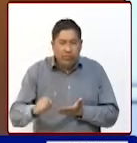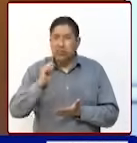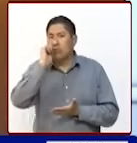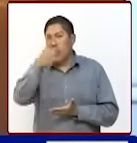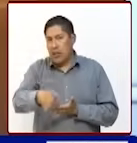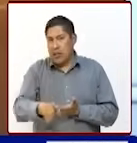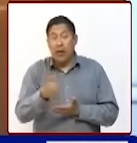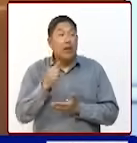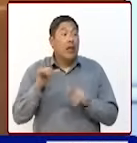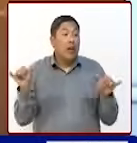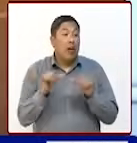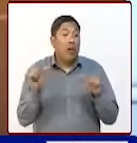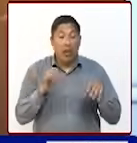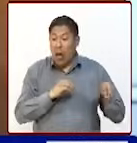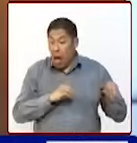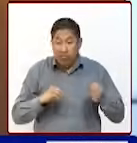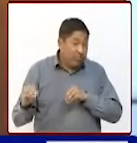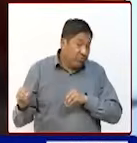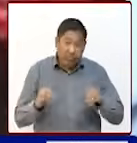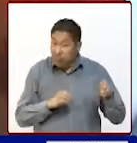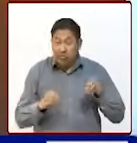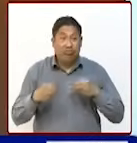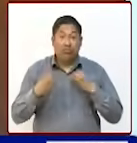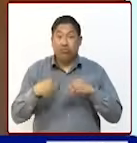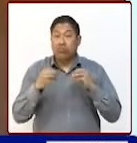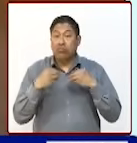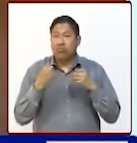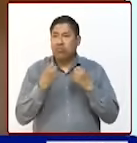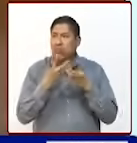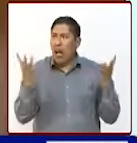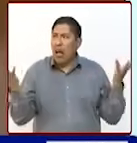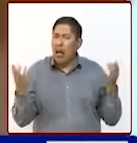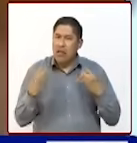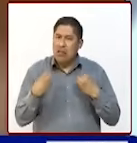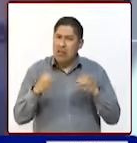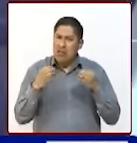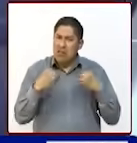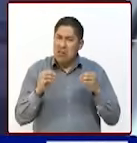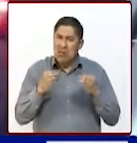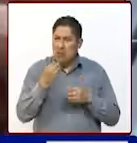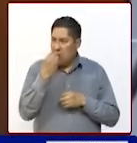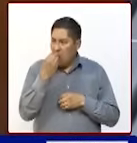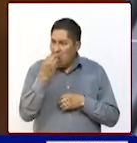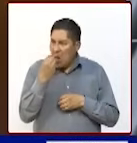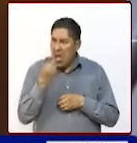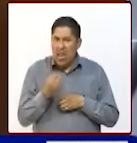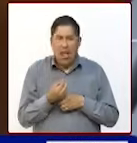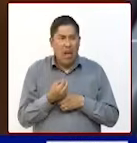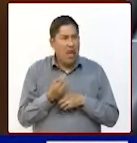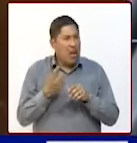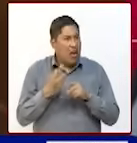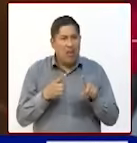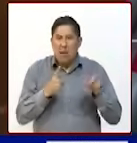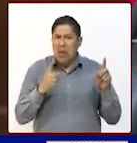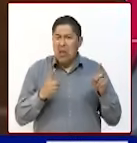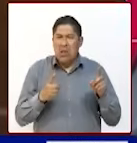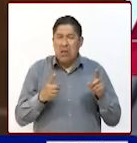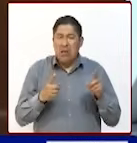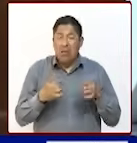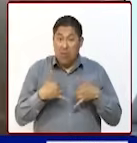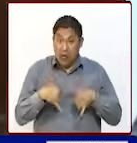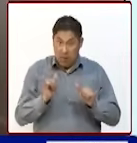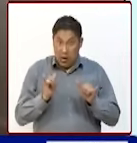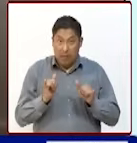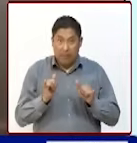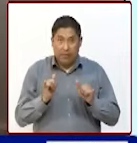mañana. Asimismo, el movimiento comercial continúan, son varias tiendas comerciales de comidas y accesorios y tiendas de barrio que